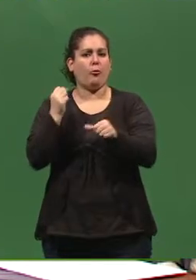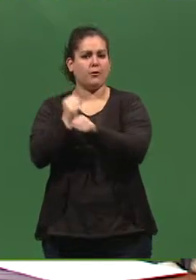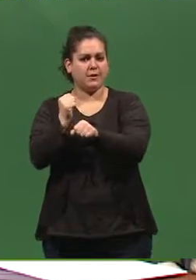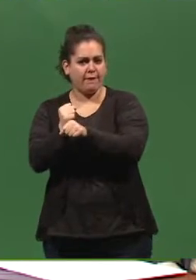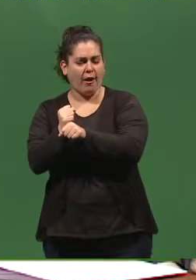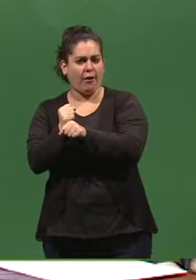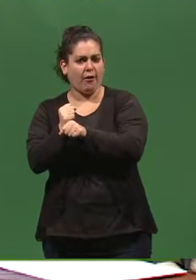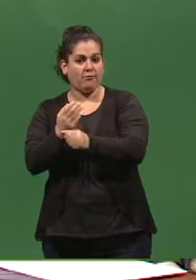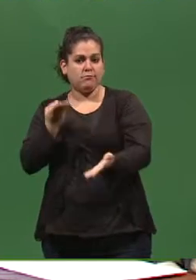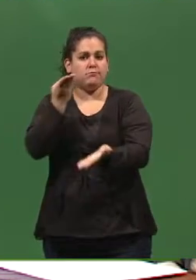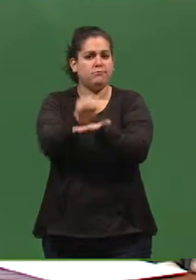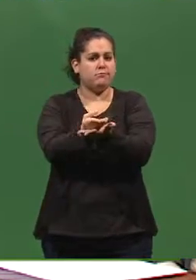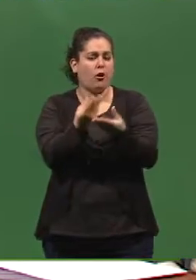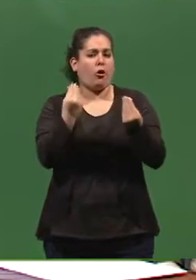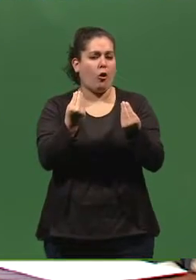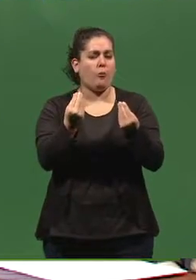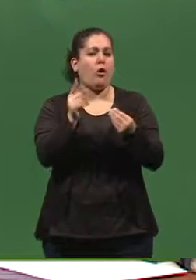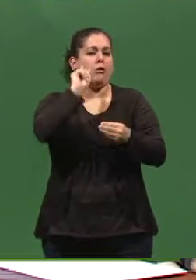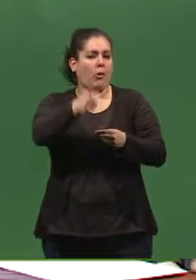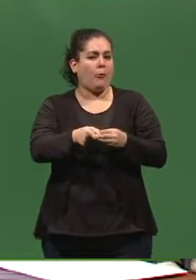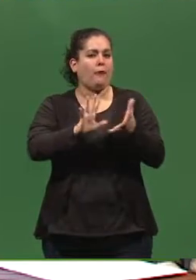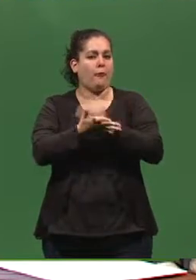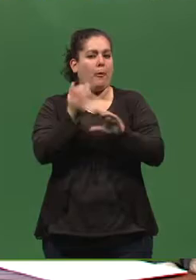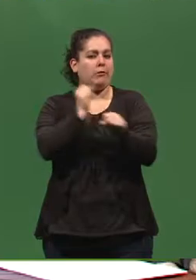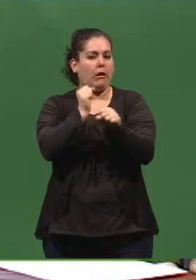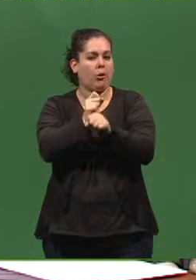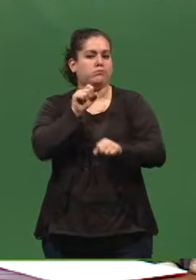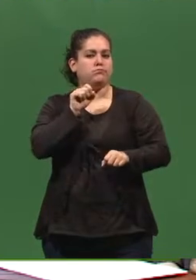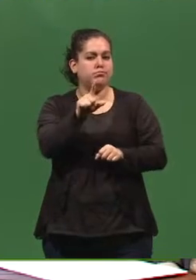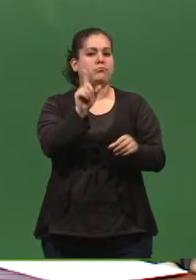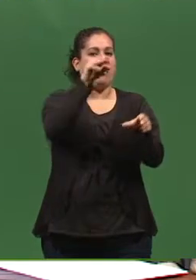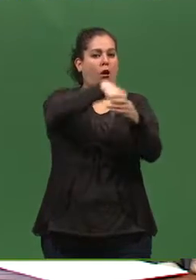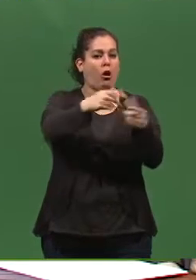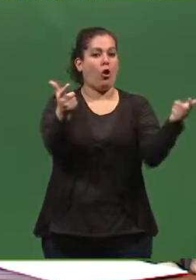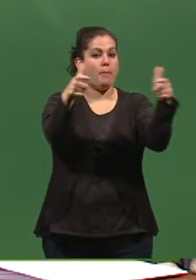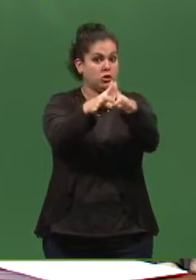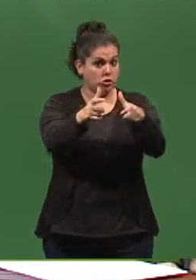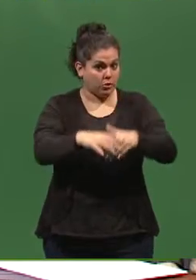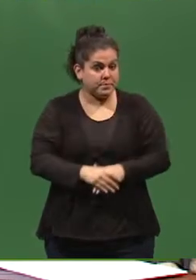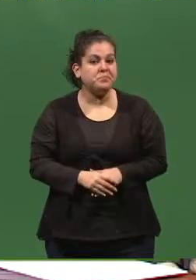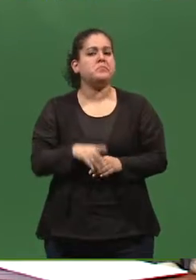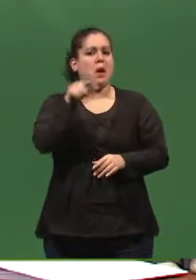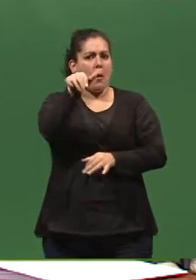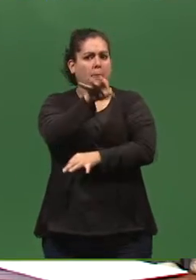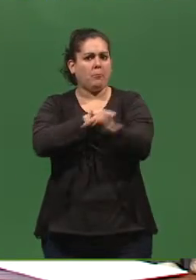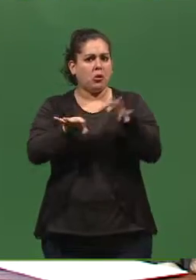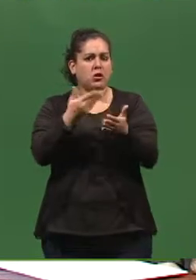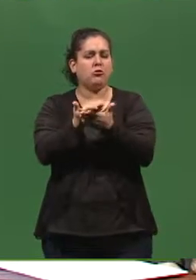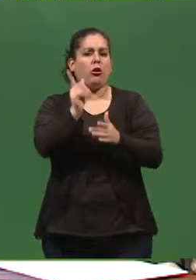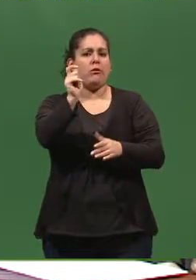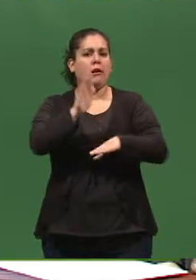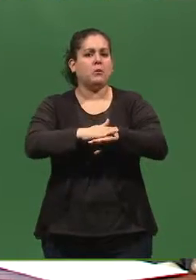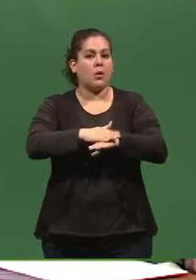cómo ingresan en la Cámara, pero sobre todo cuál es el tratamiento que a esos proyectos se les da en cada comisión. Ese tratamiento está a cargo de los